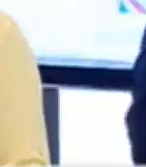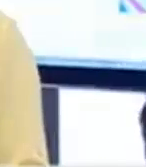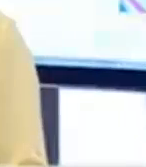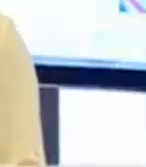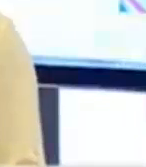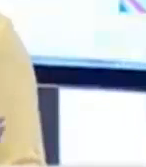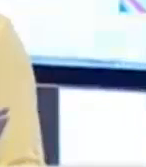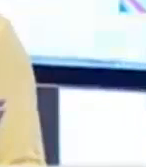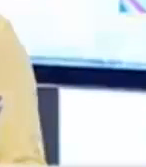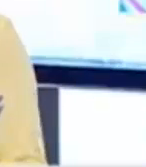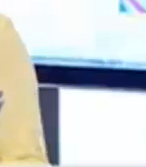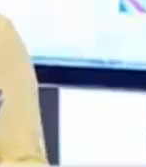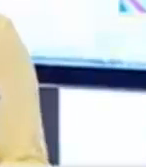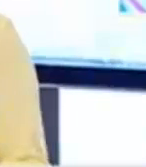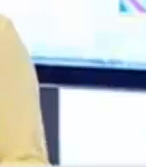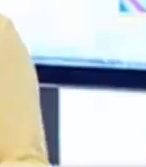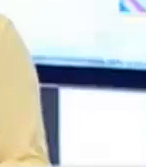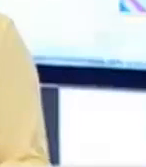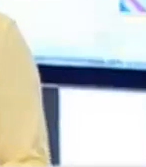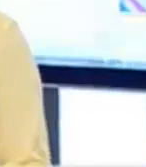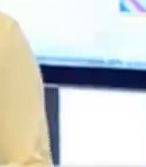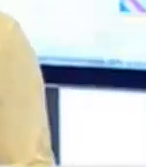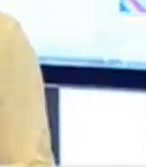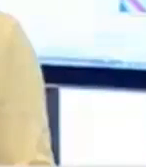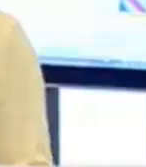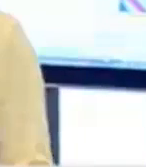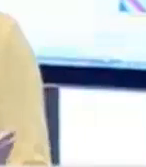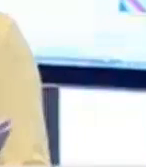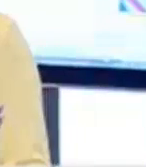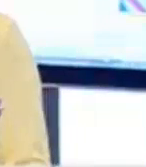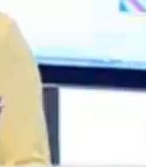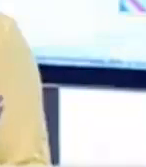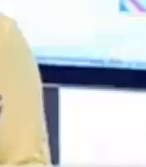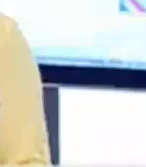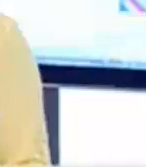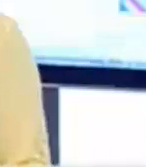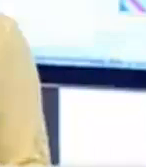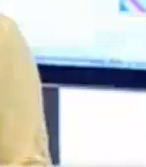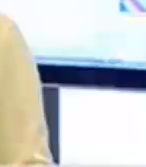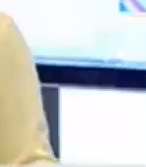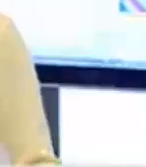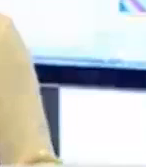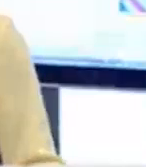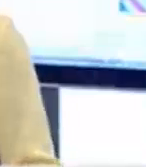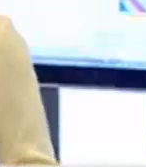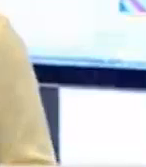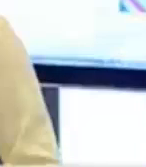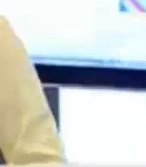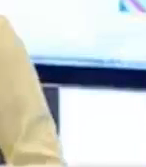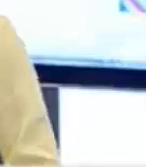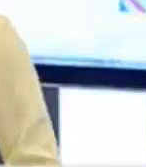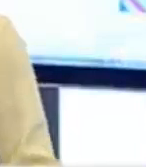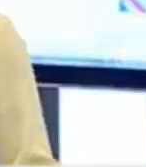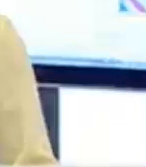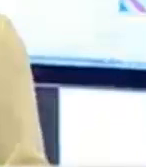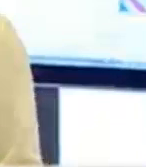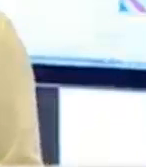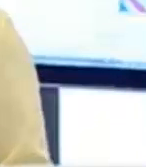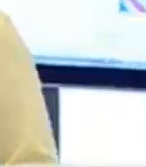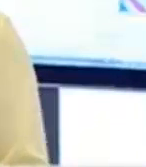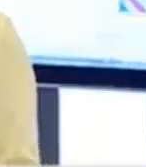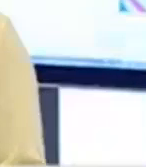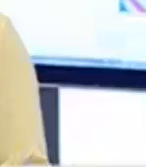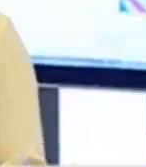enfoque amplio, plural e interdisciplinario para encontrar líneas de acción legislativa en diversos ejes temáticos. Cabe